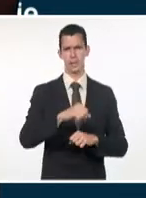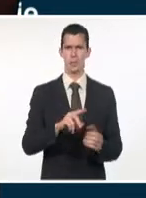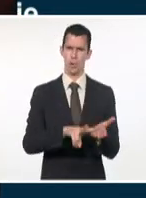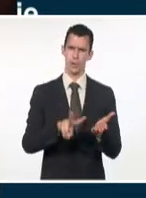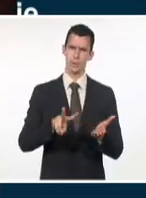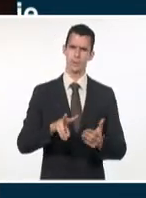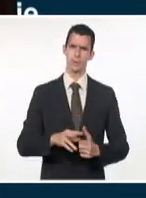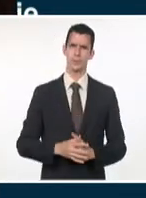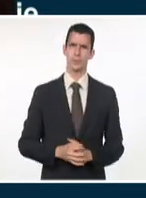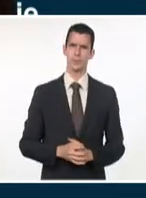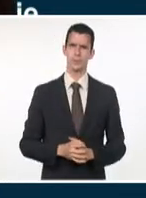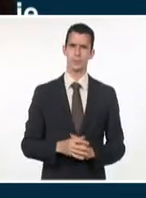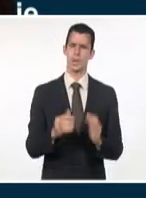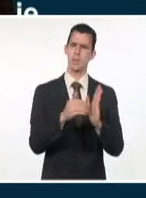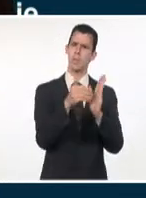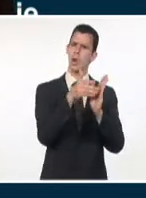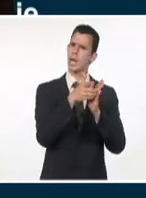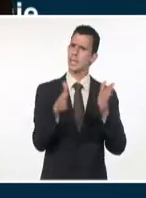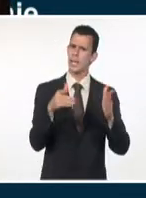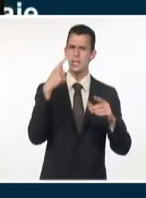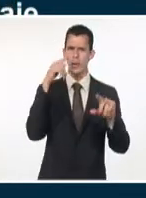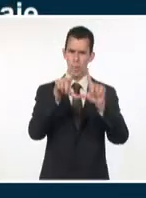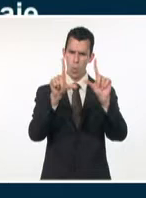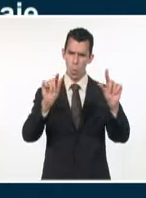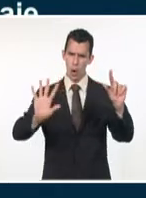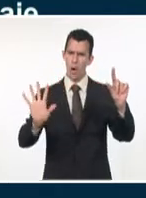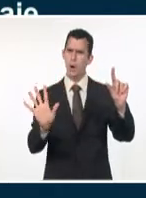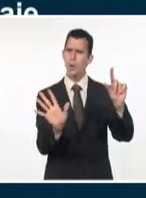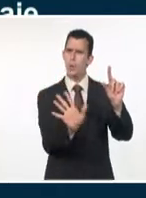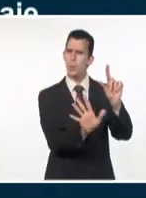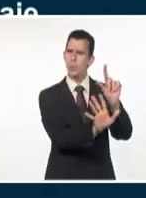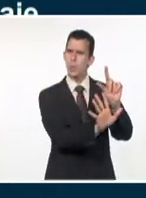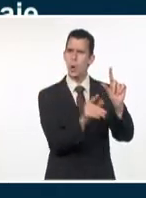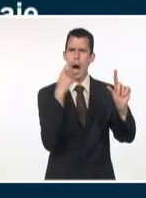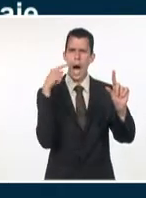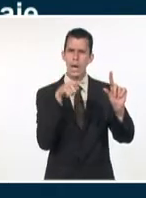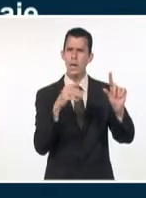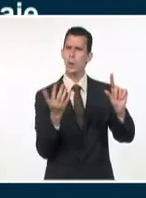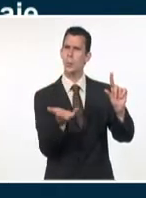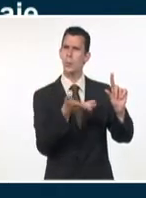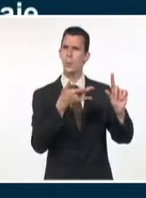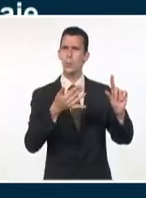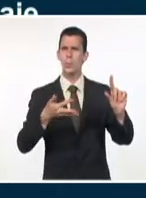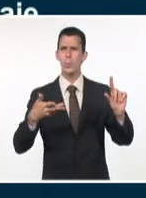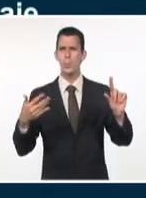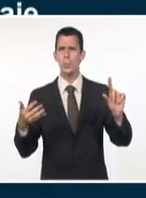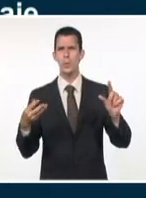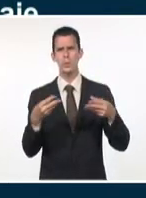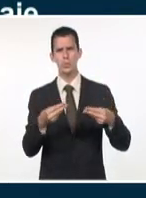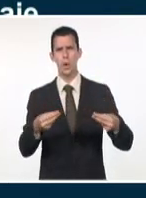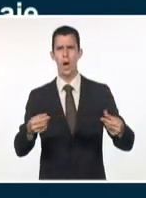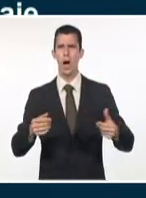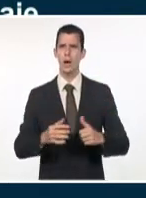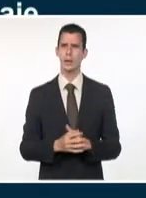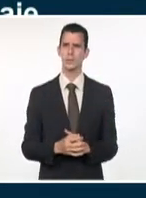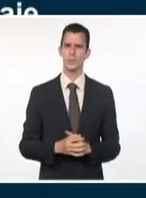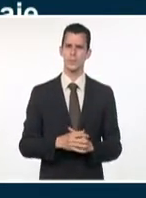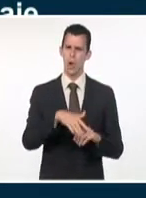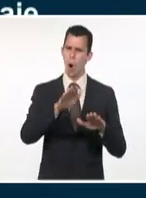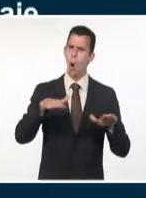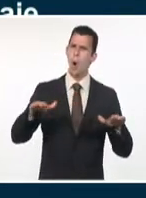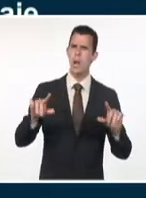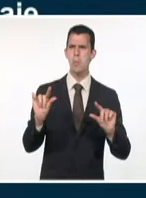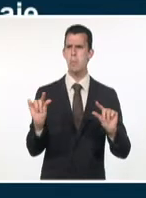tarde habrá brisas en la costa sur habrá oleaje en la costa norte oriental poco oleaje en el resto de nuestros litorales